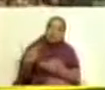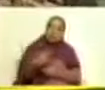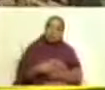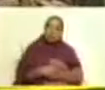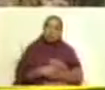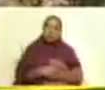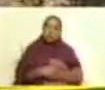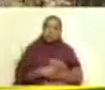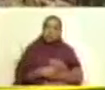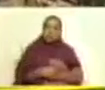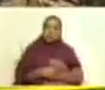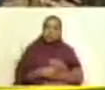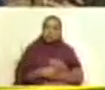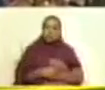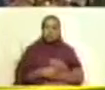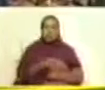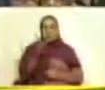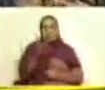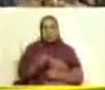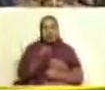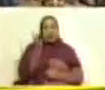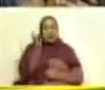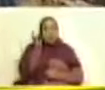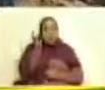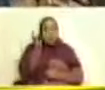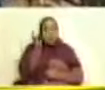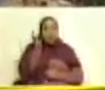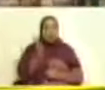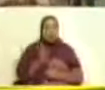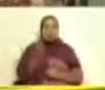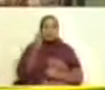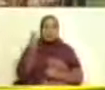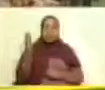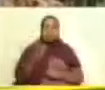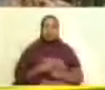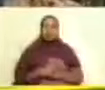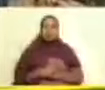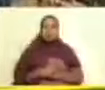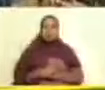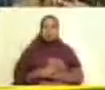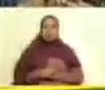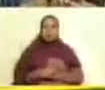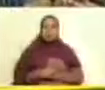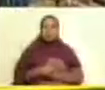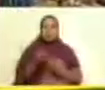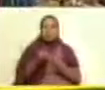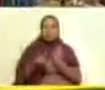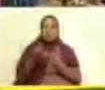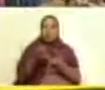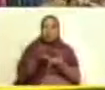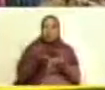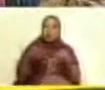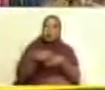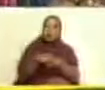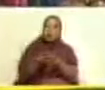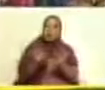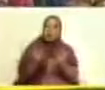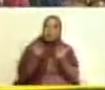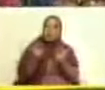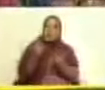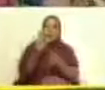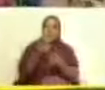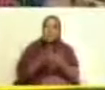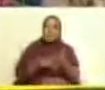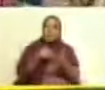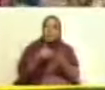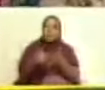vamos a escuchar a Asteri Paivain, licenciado en Educación Integral en la especialidad de